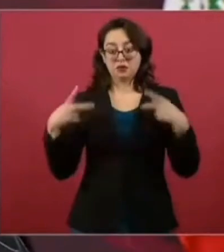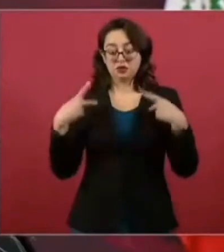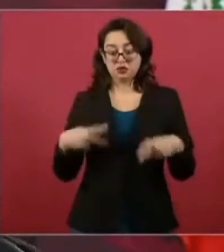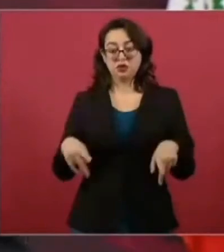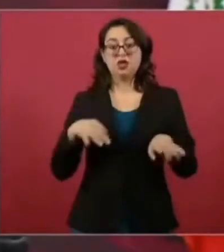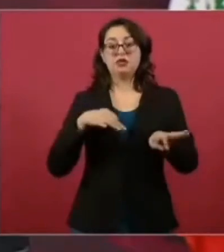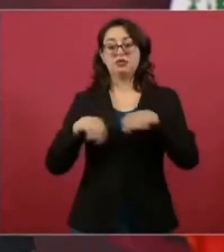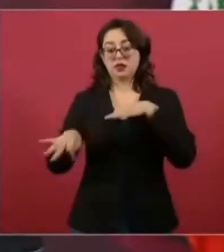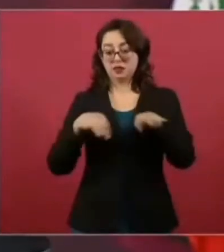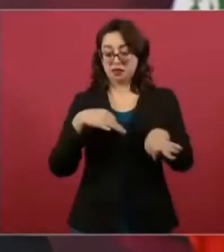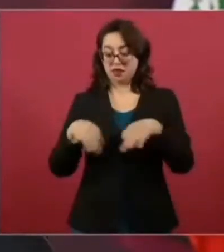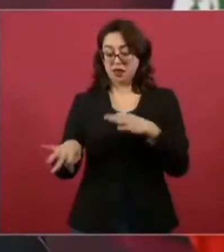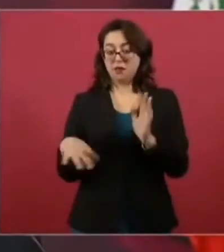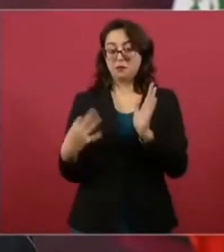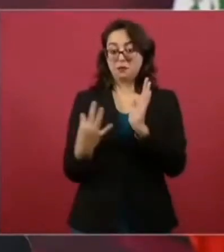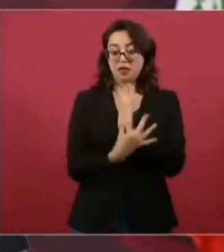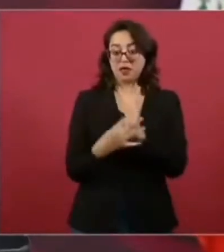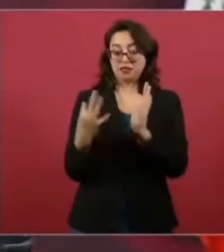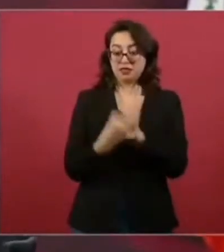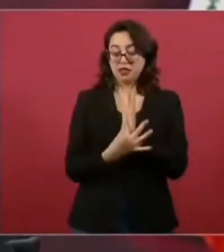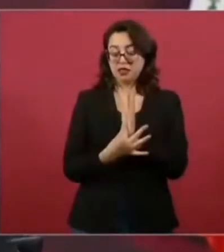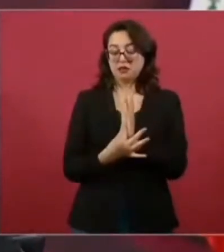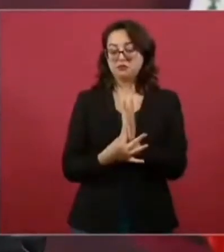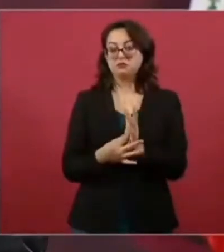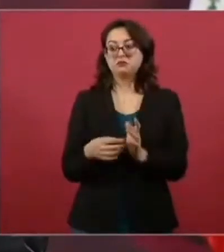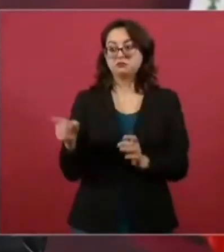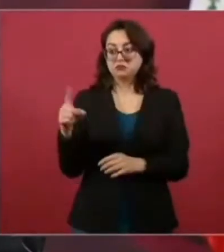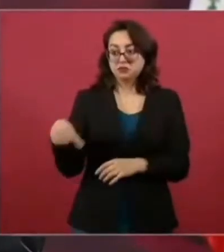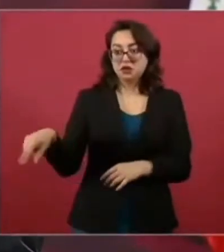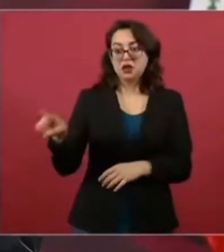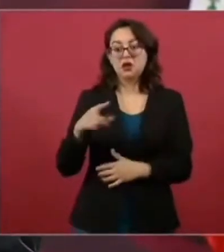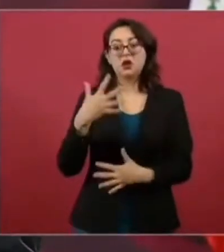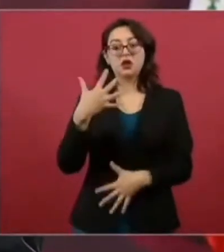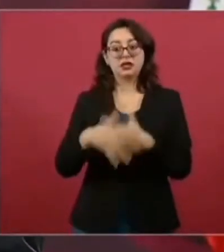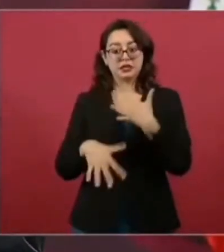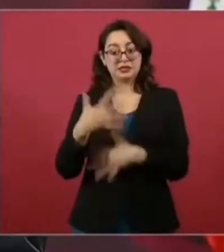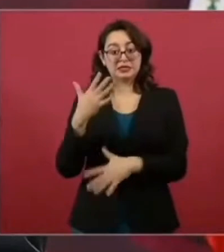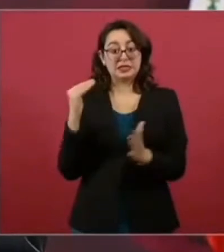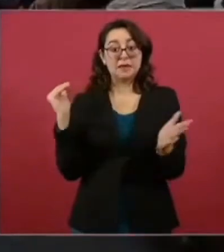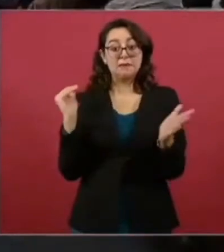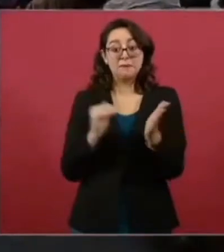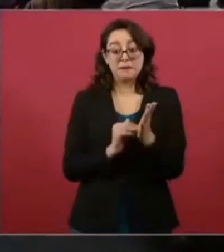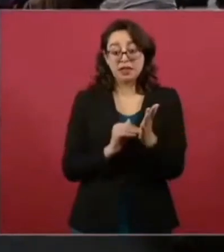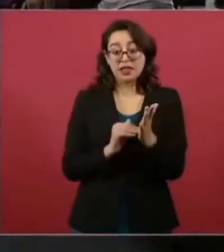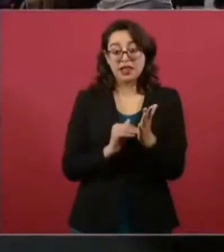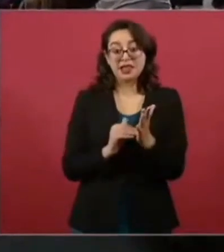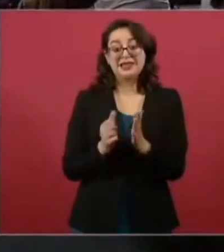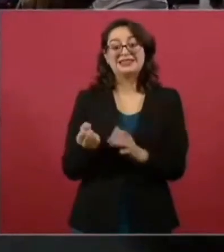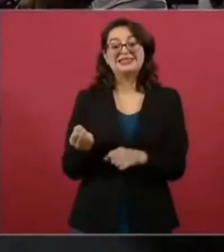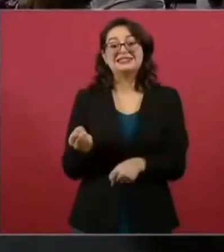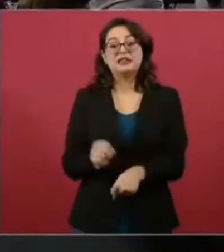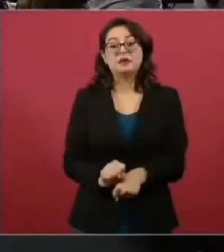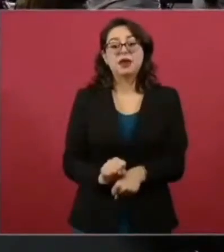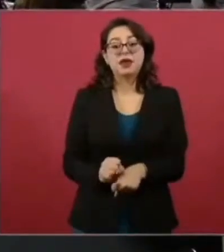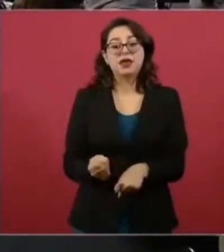que están ganando 15 mil pesos a la semana.